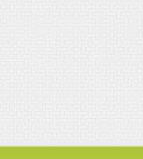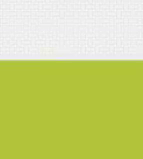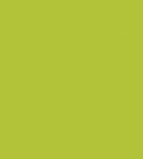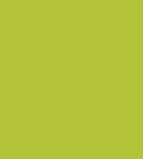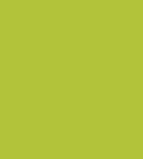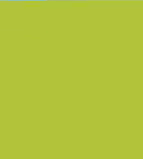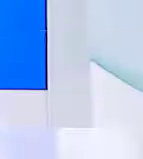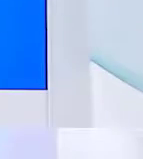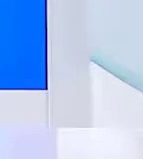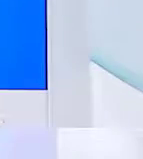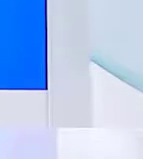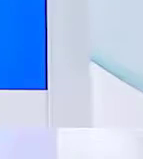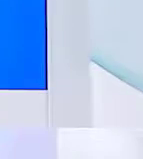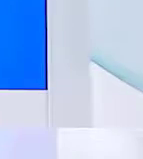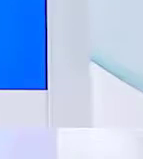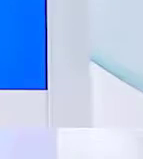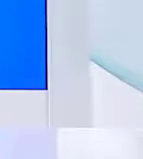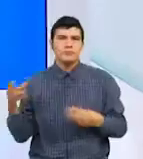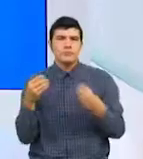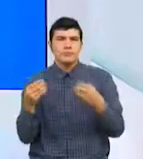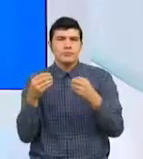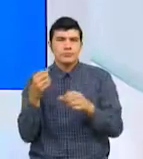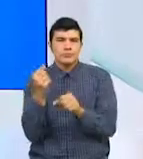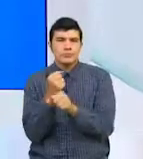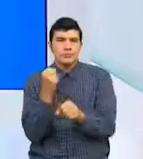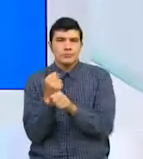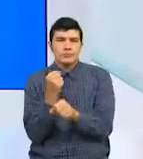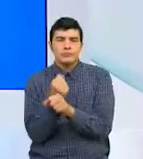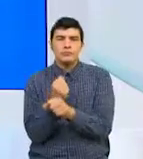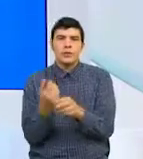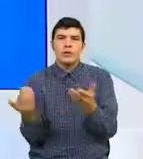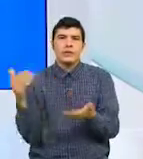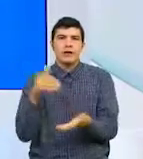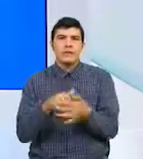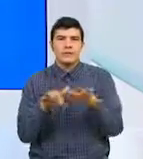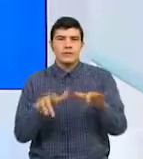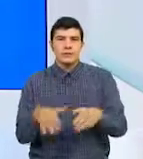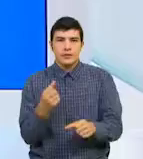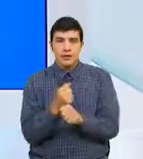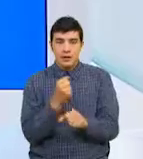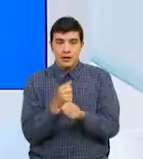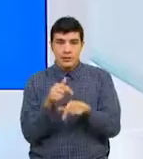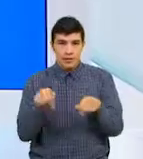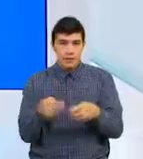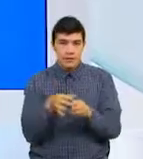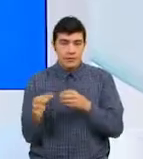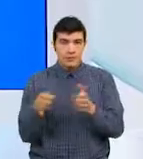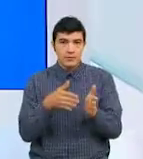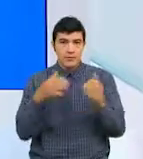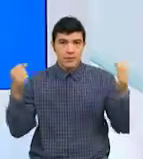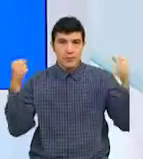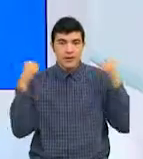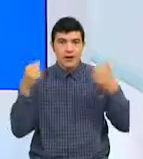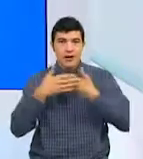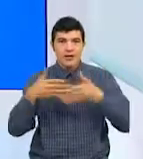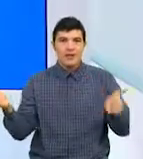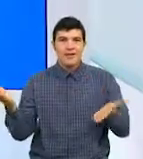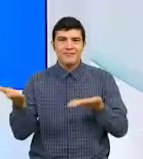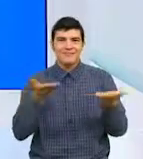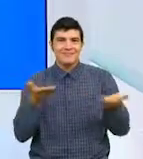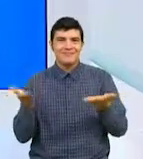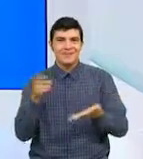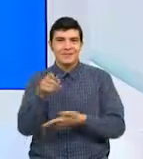canaltro.com. Y son tantas las solicitudes de trabajo que nuevamente las oficinas del empleo del municipio de Piedecuesta abren convocatoria para